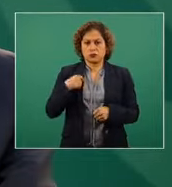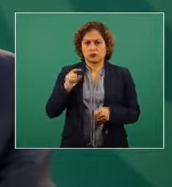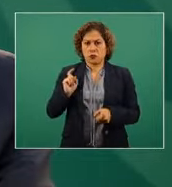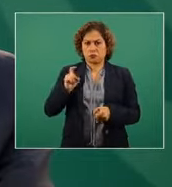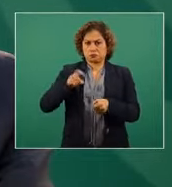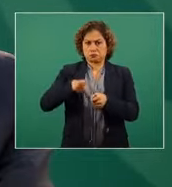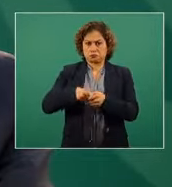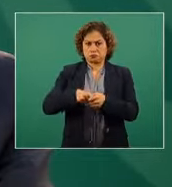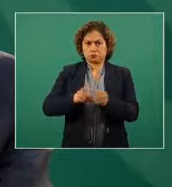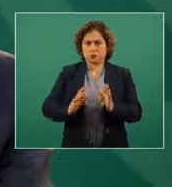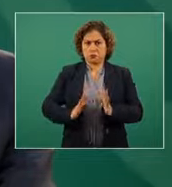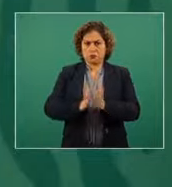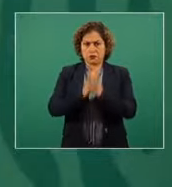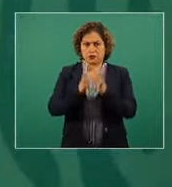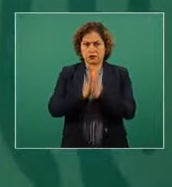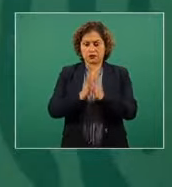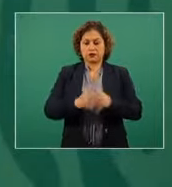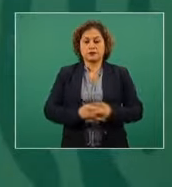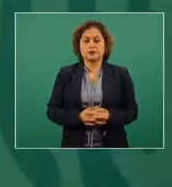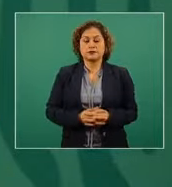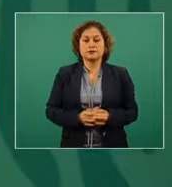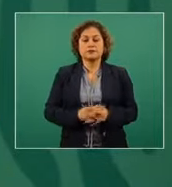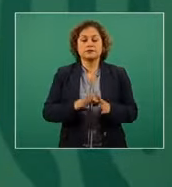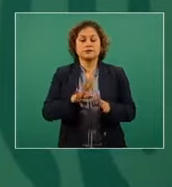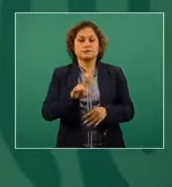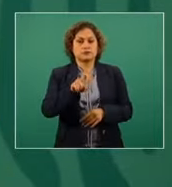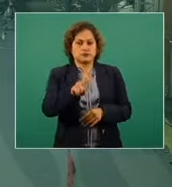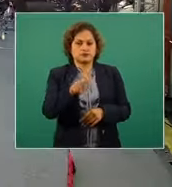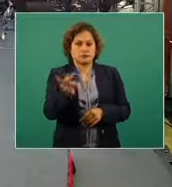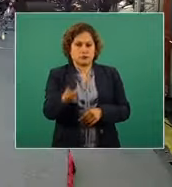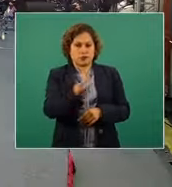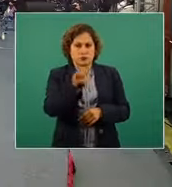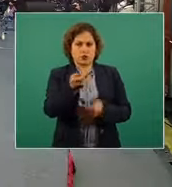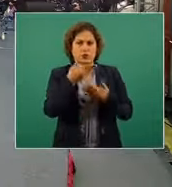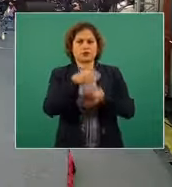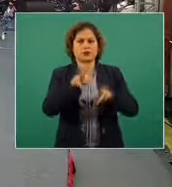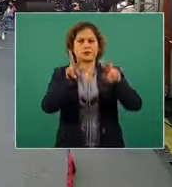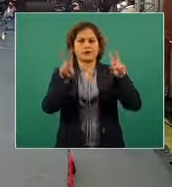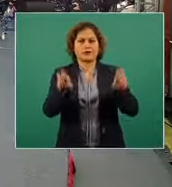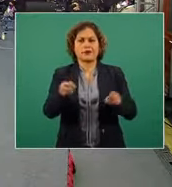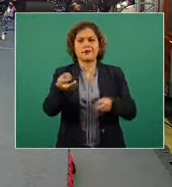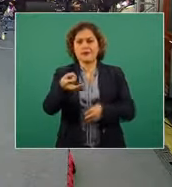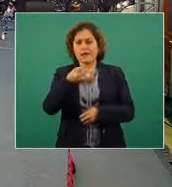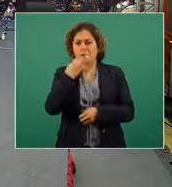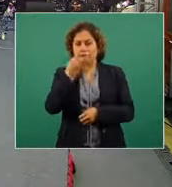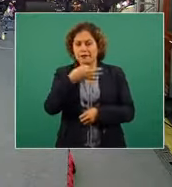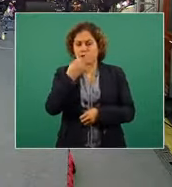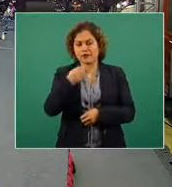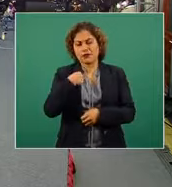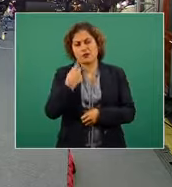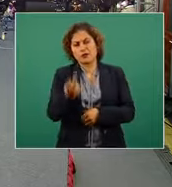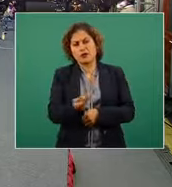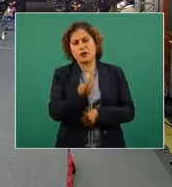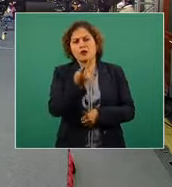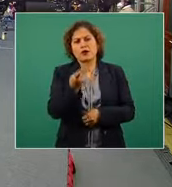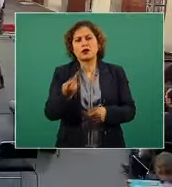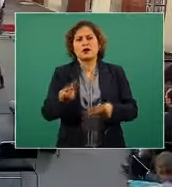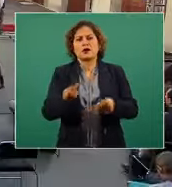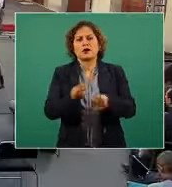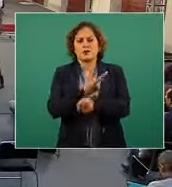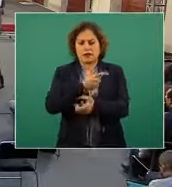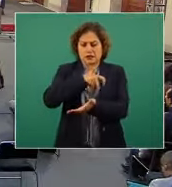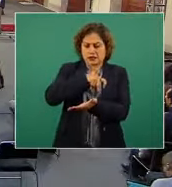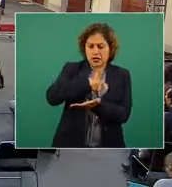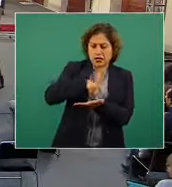tratamiento. Bien. Presidente, justamente hablando de medicamentos, ¿cómo va la compra de fármacos, de